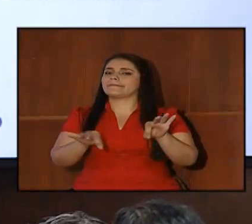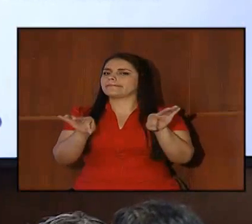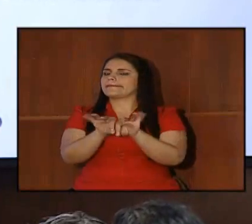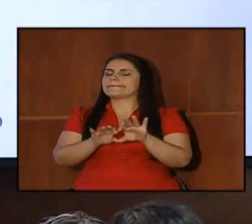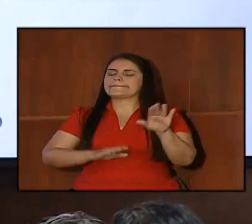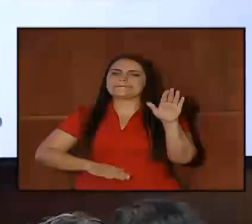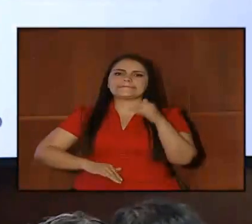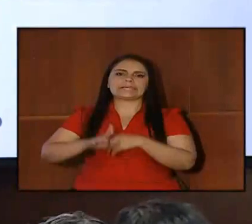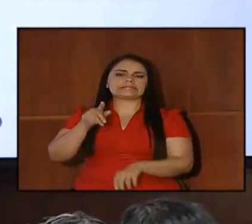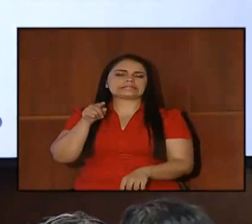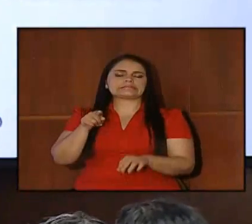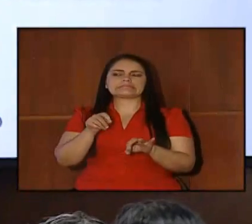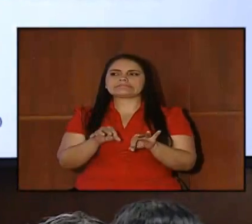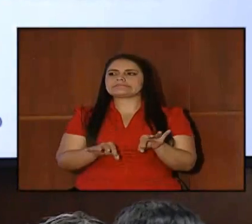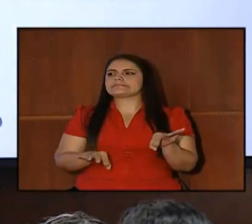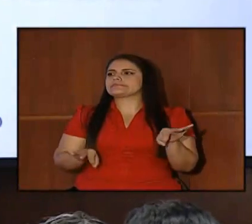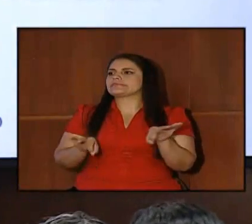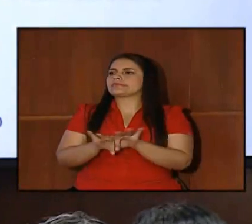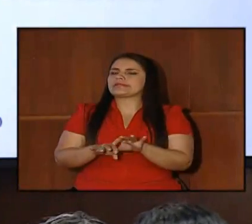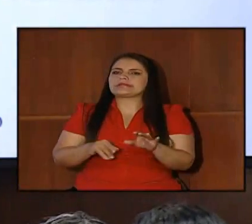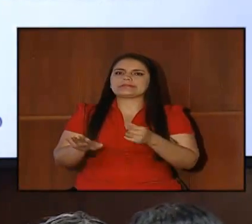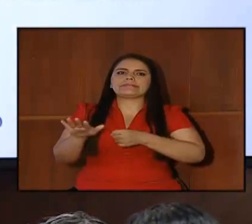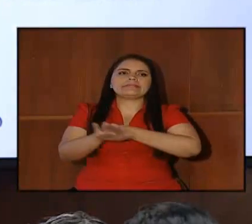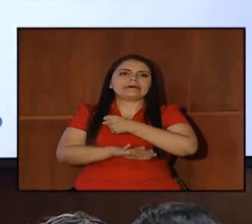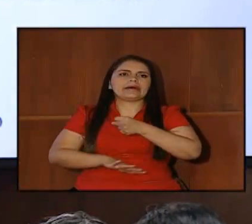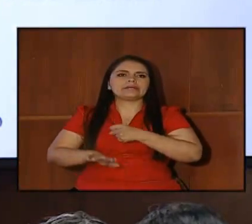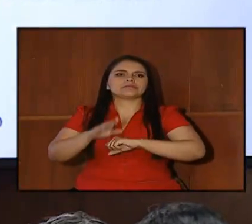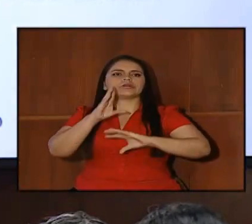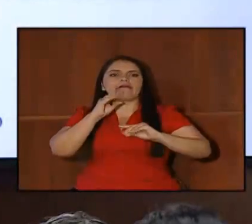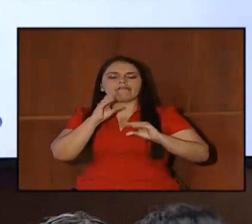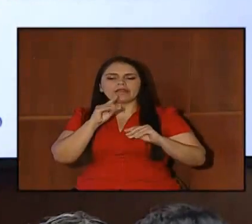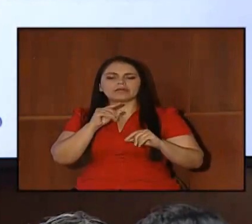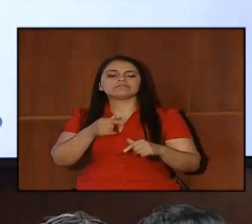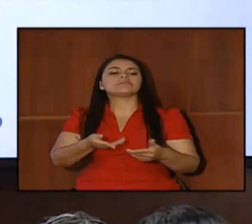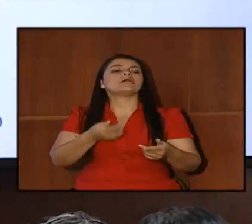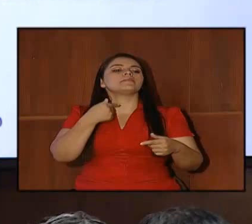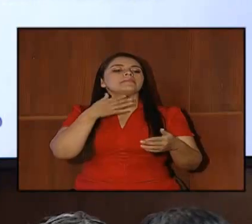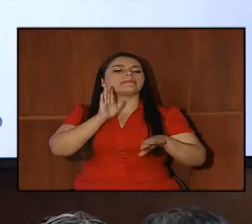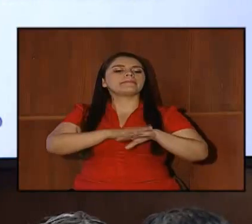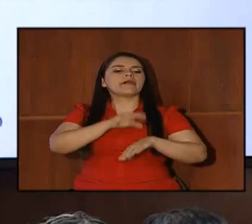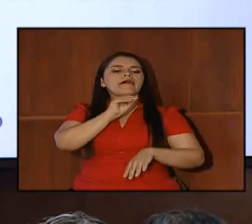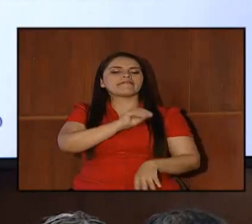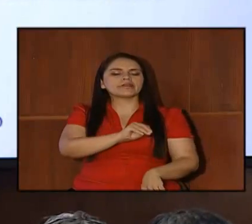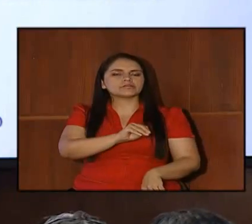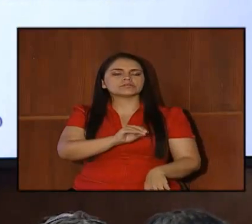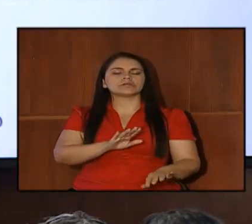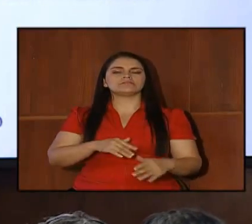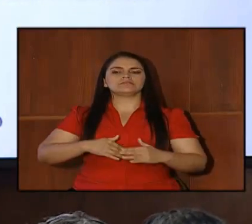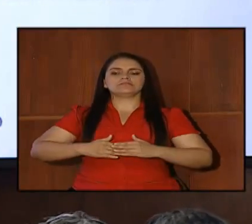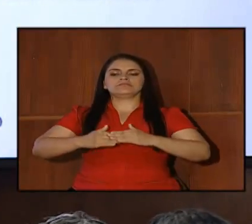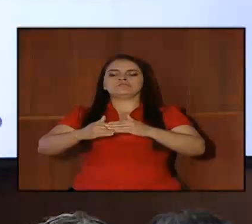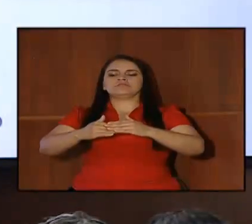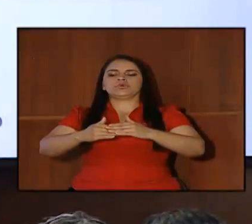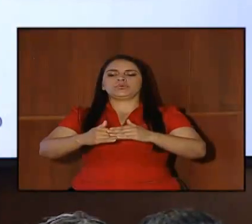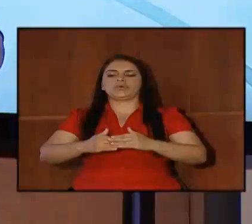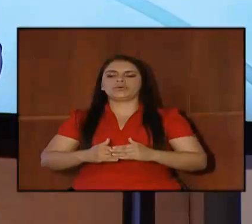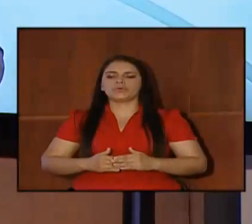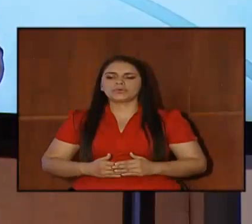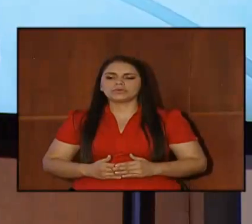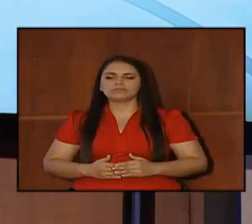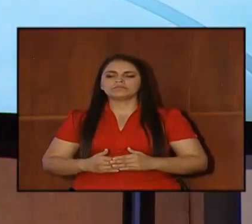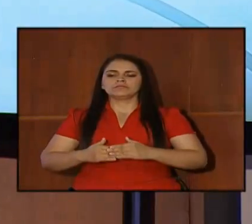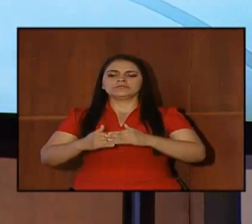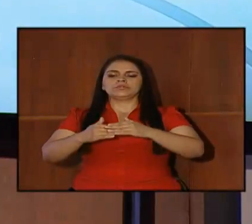importante, el más básico, el que es consciente, el que usted dice, hágalo y se va a ver el cambio. Que haga y